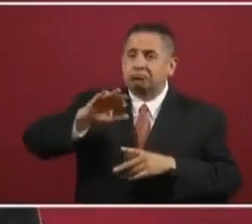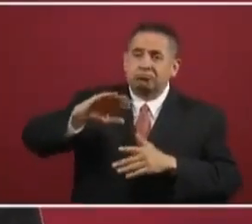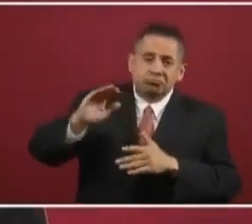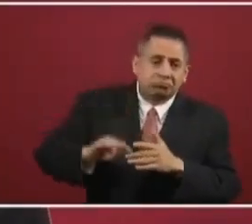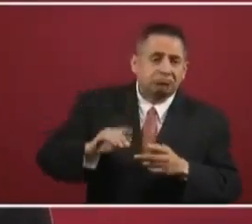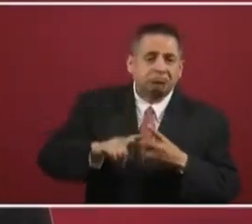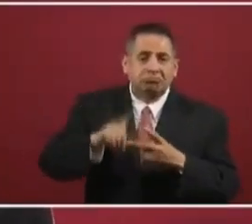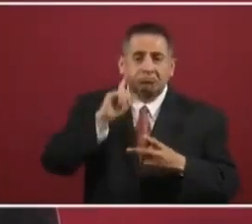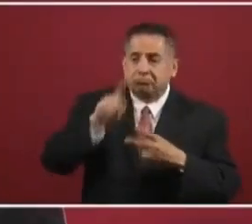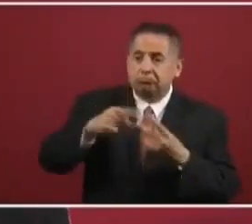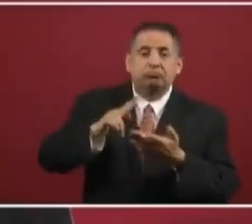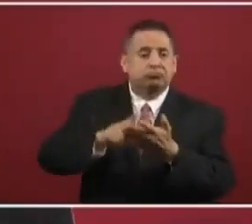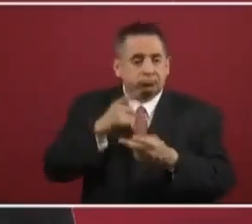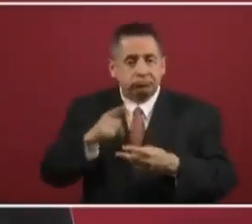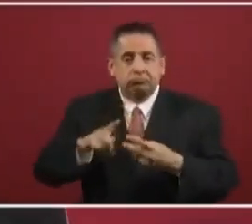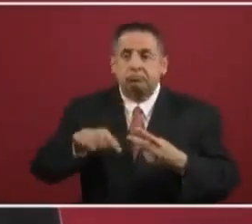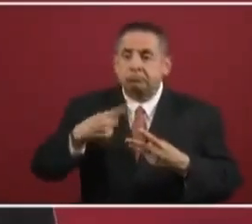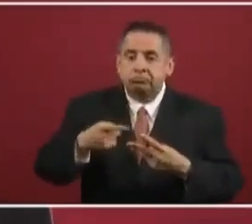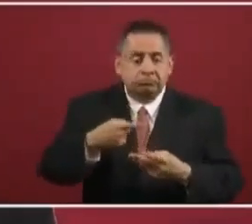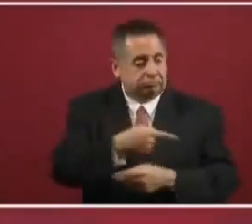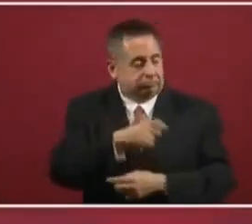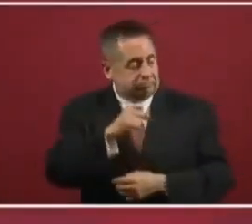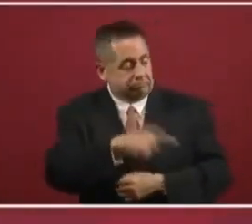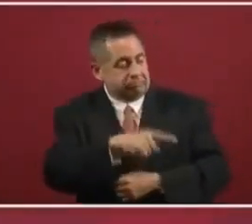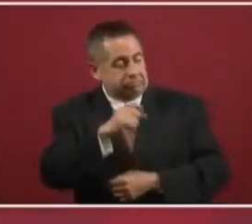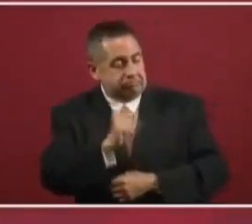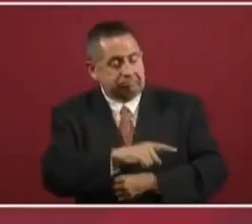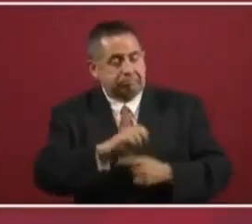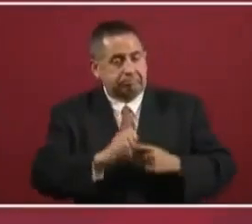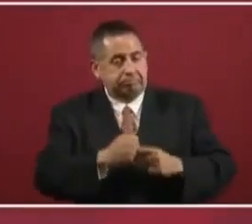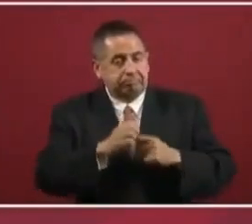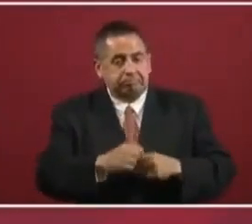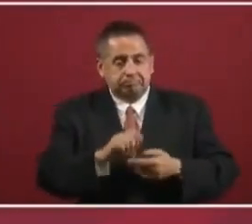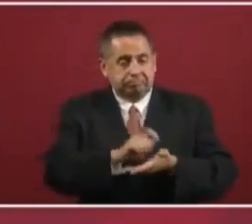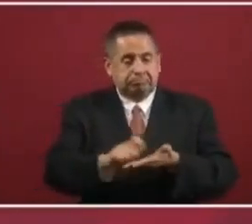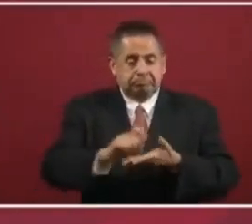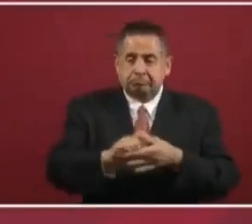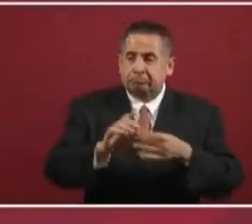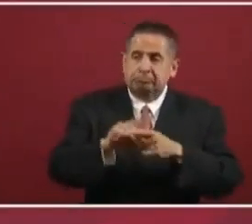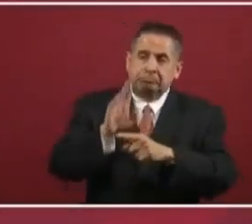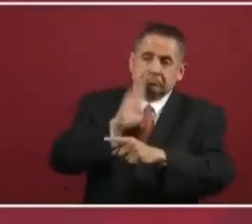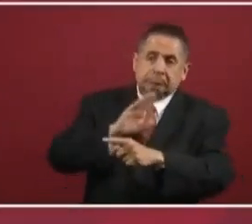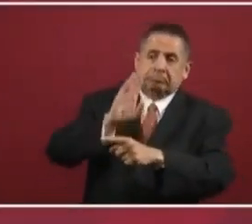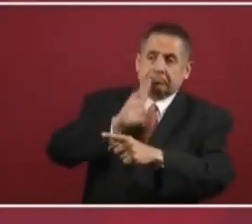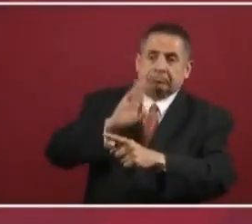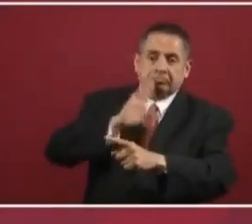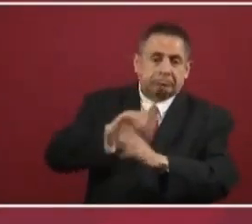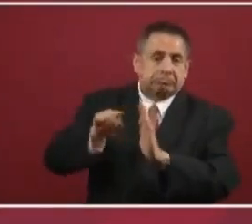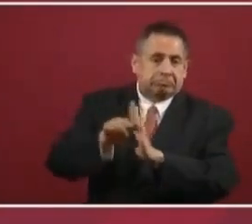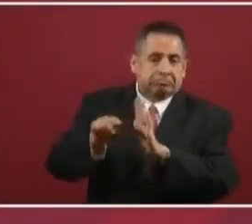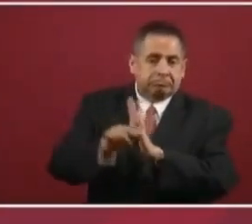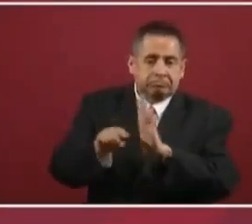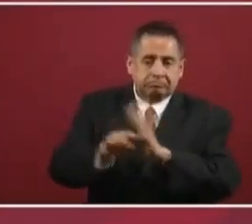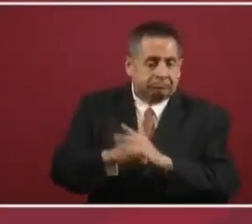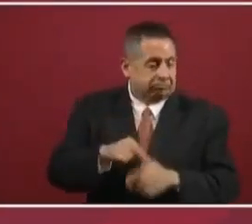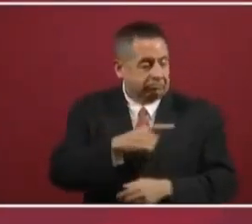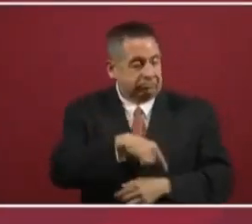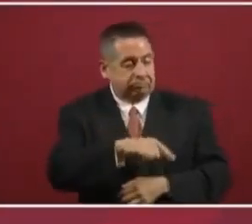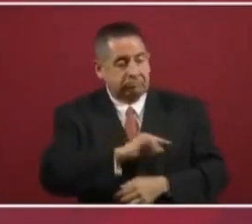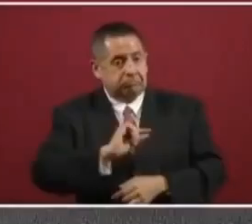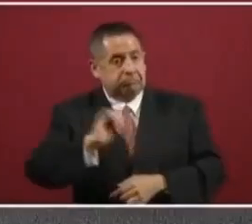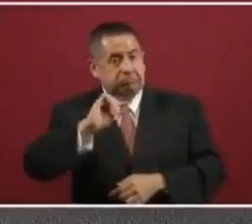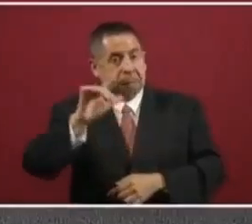también o los escritores columnistas no más